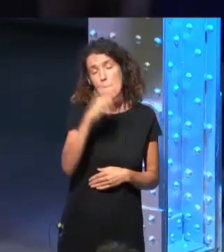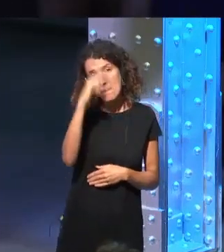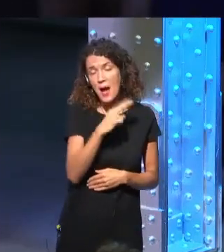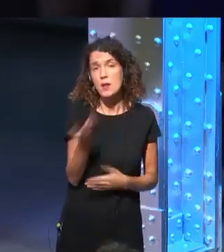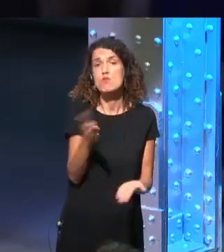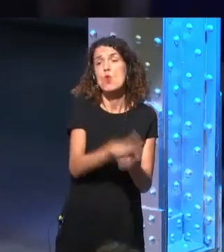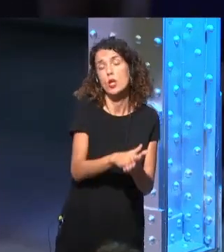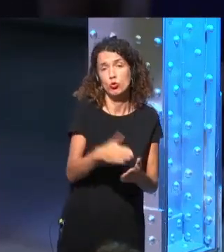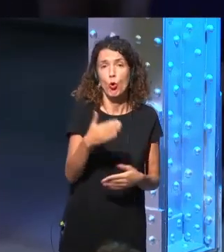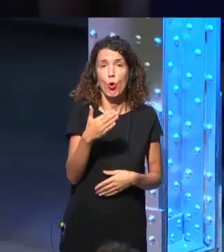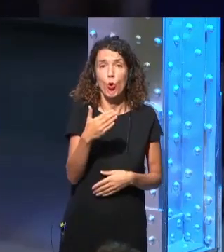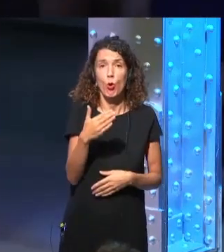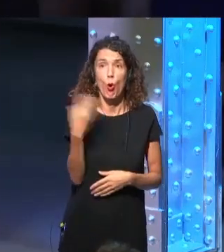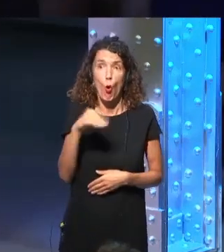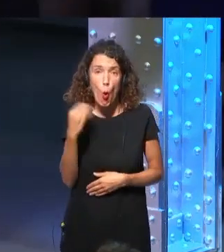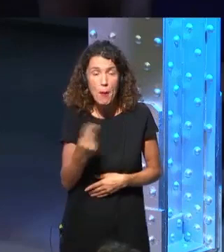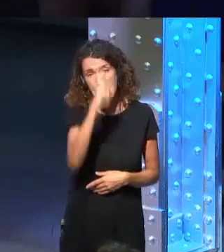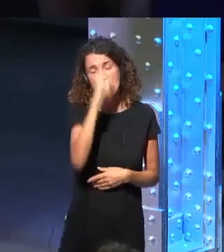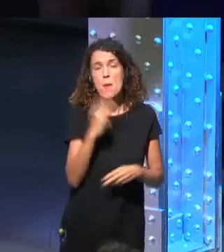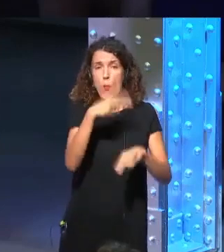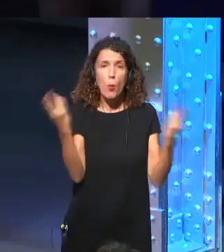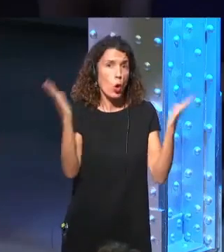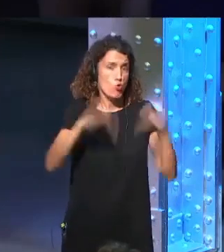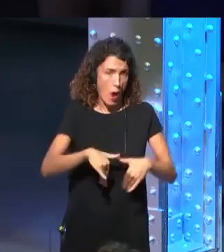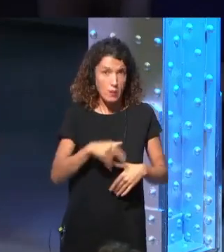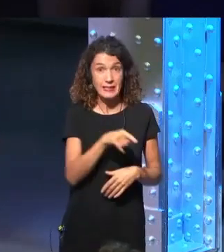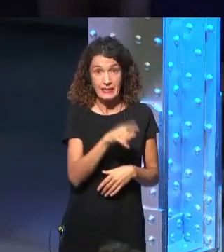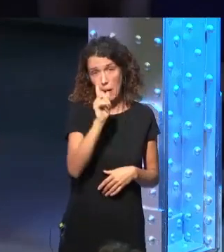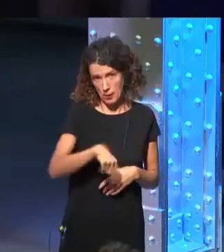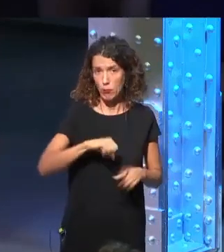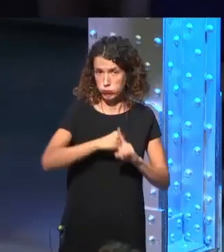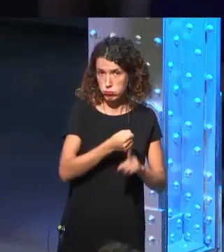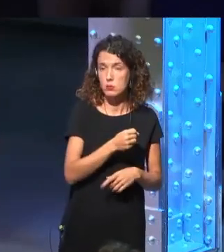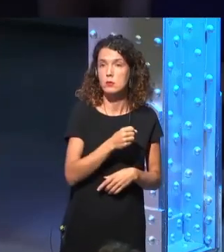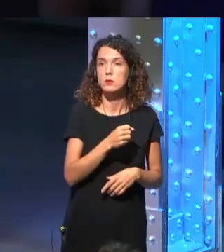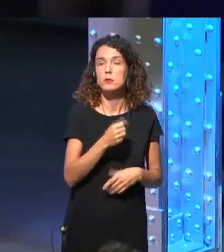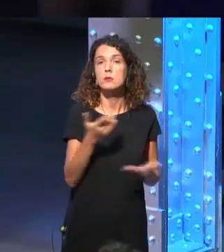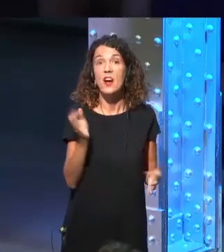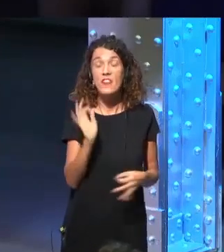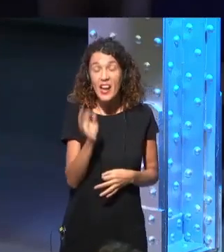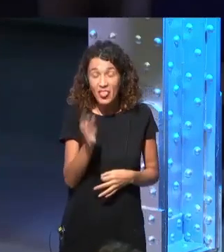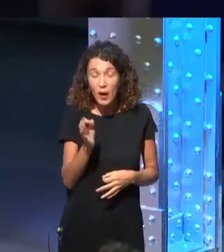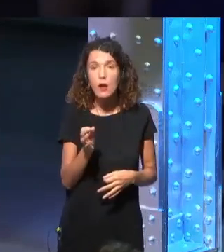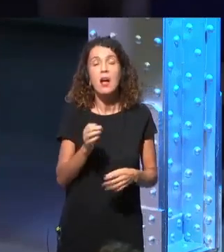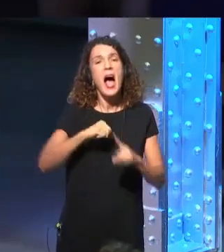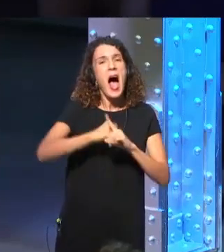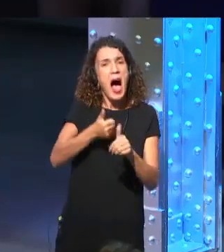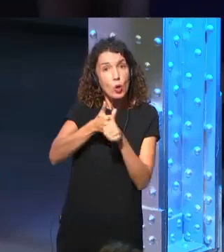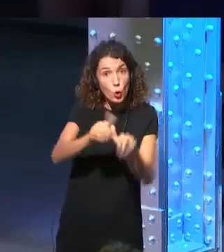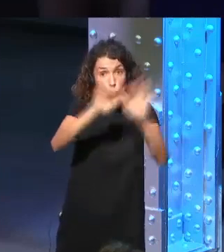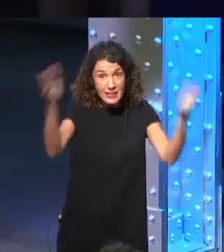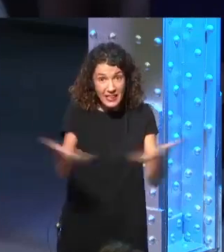niño adolescente que no tiene ningún perfil público relevante. Pero lo cierto es que el acoso